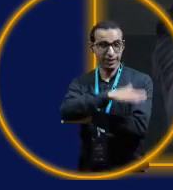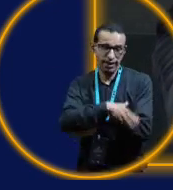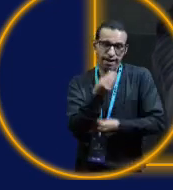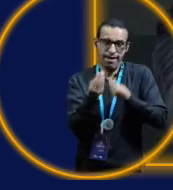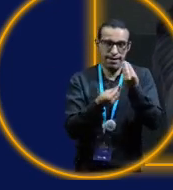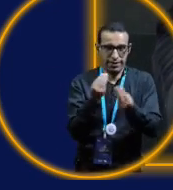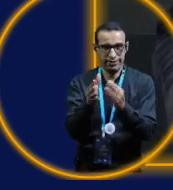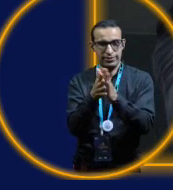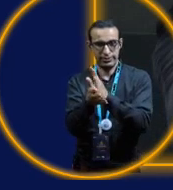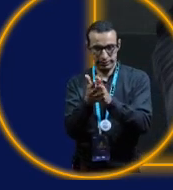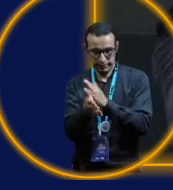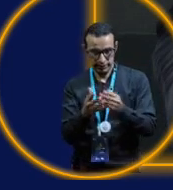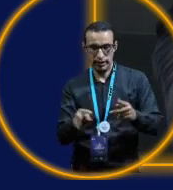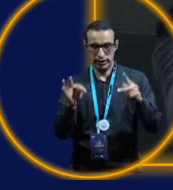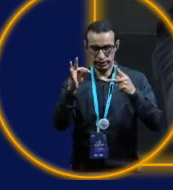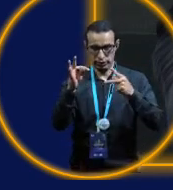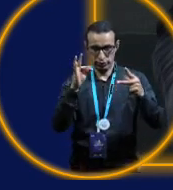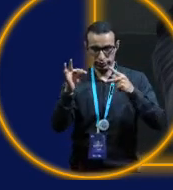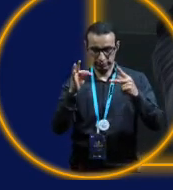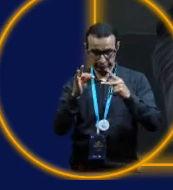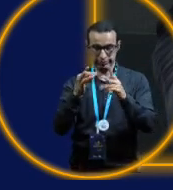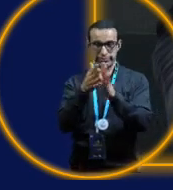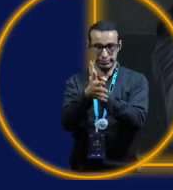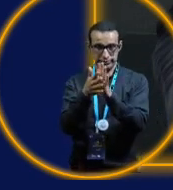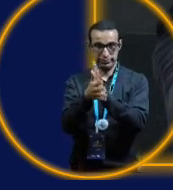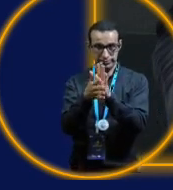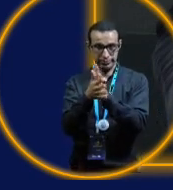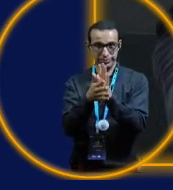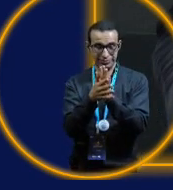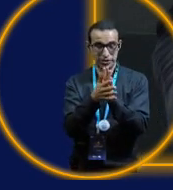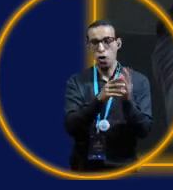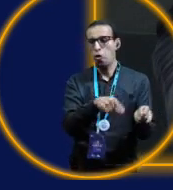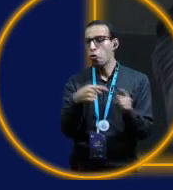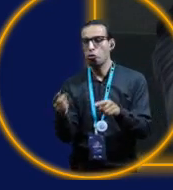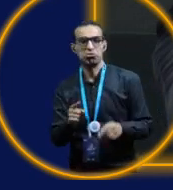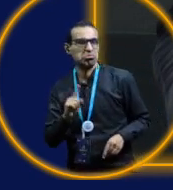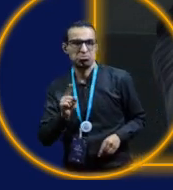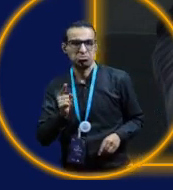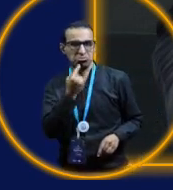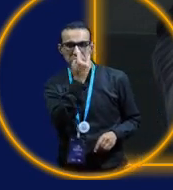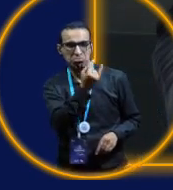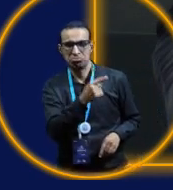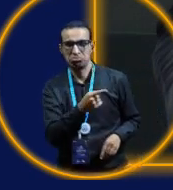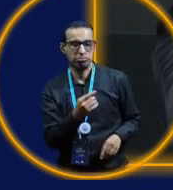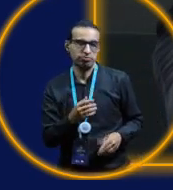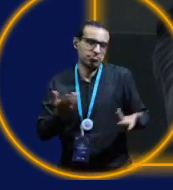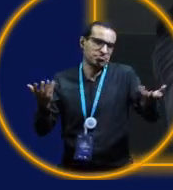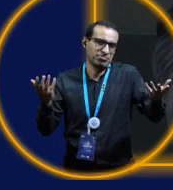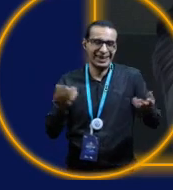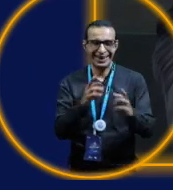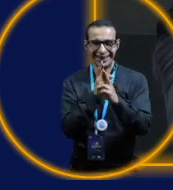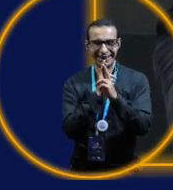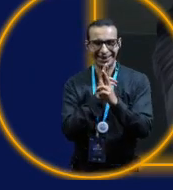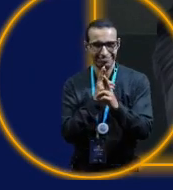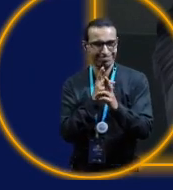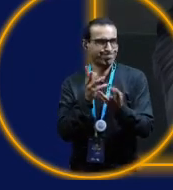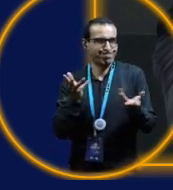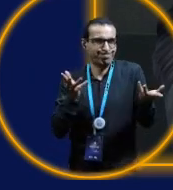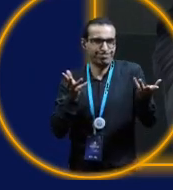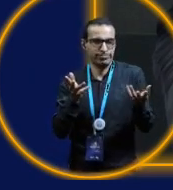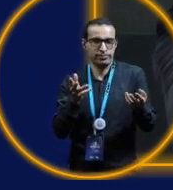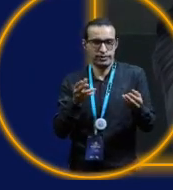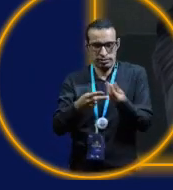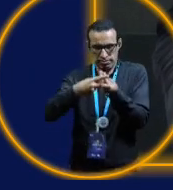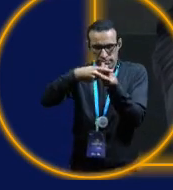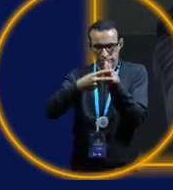ellos Entonces no tengo una gran respuesta creo salvo que tratar diferentes